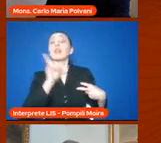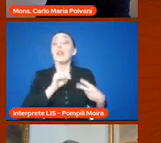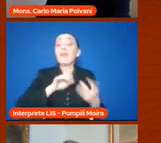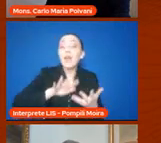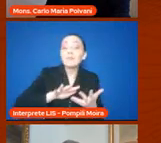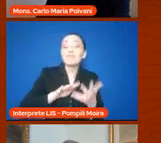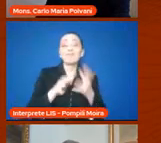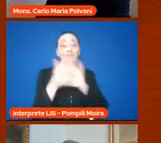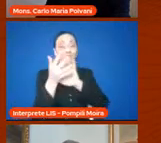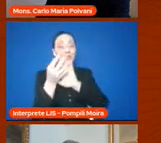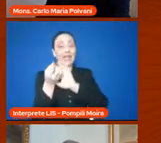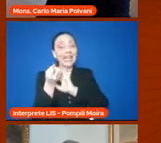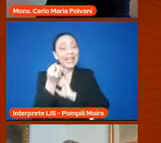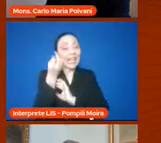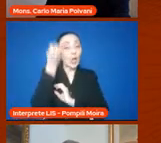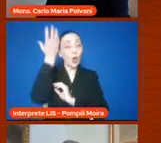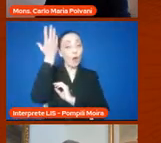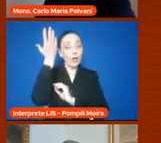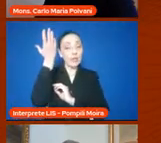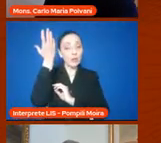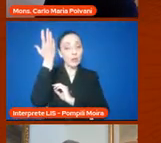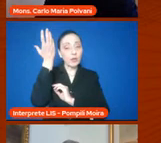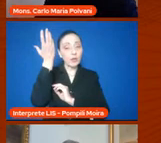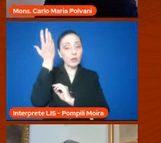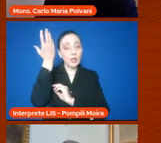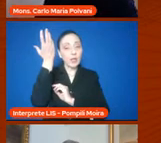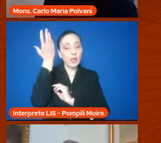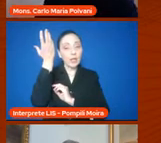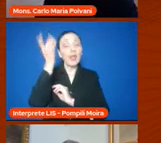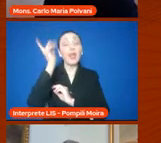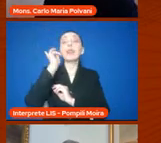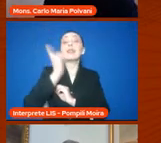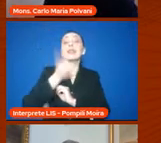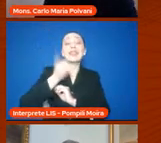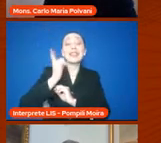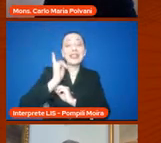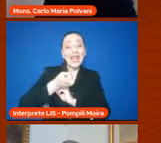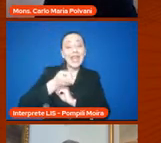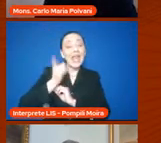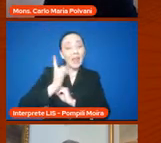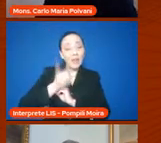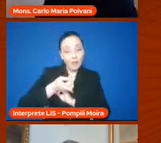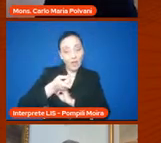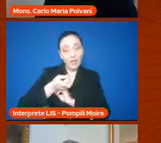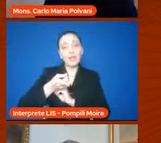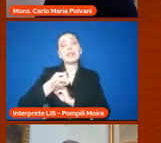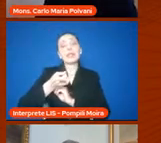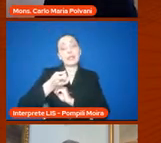invención, a buscar caminos nuevos. De una crisis no se sale igual.